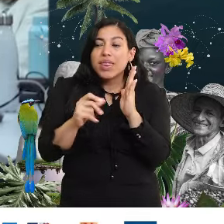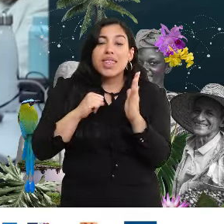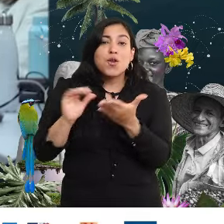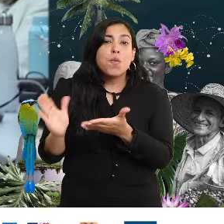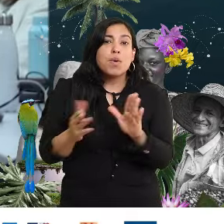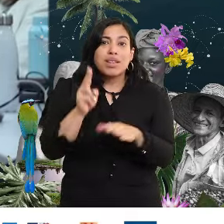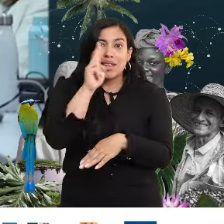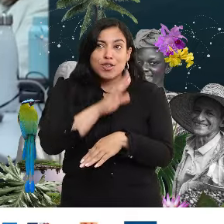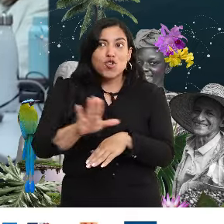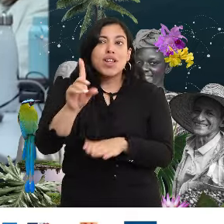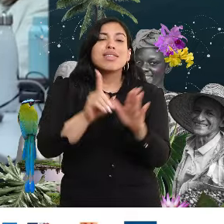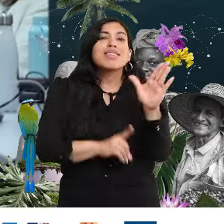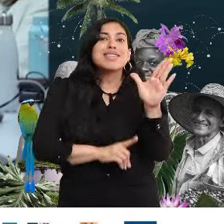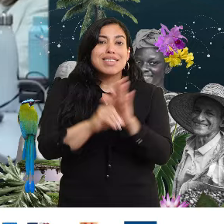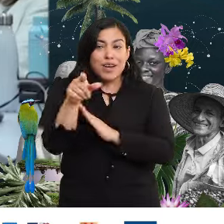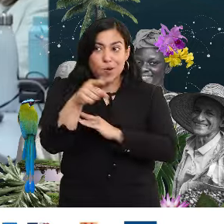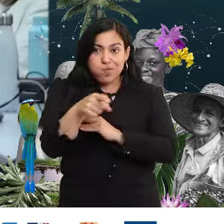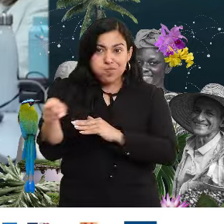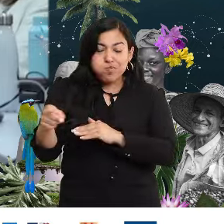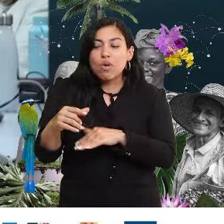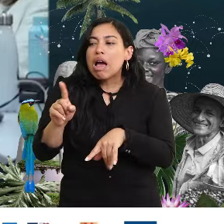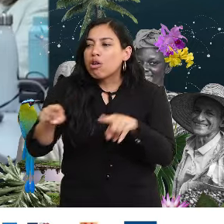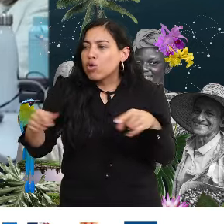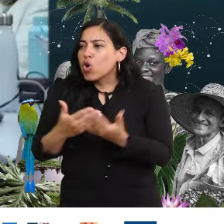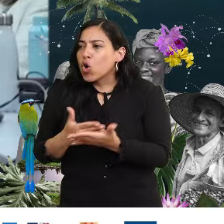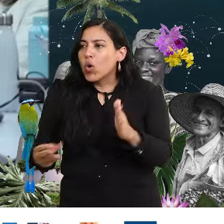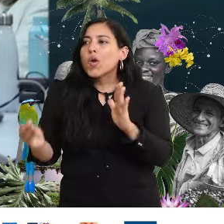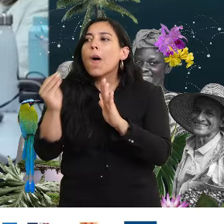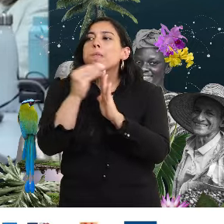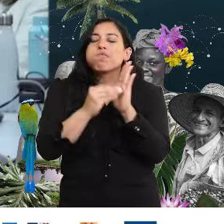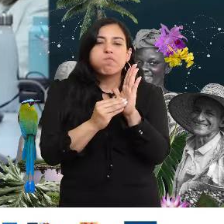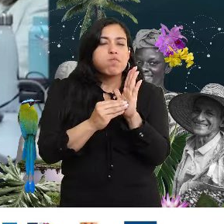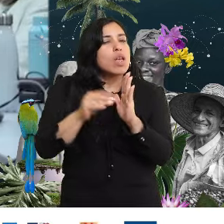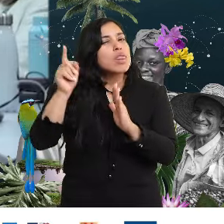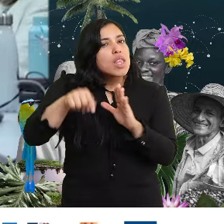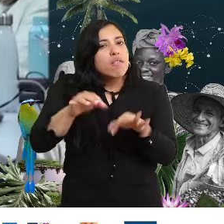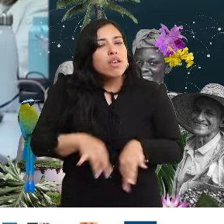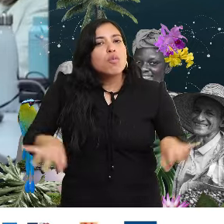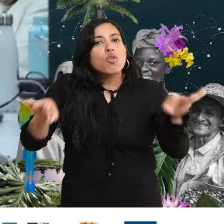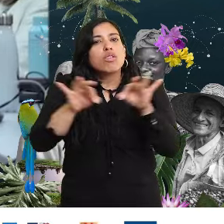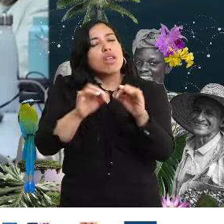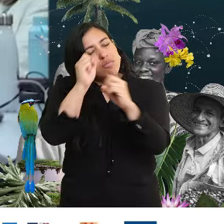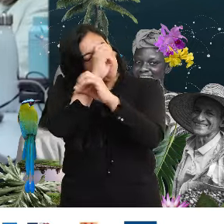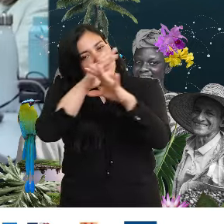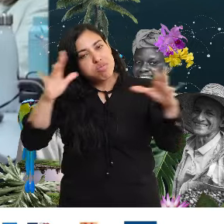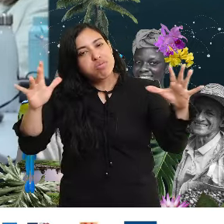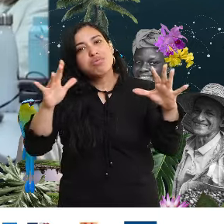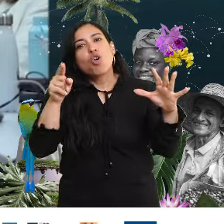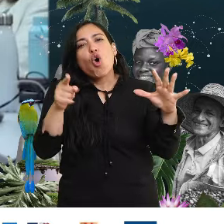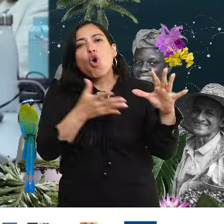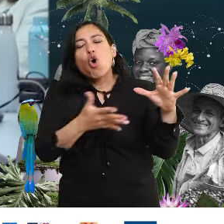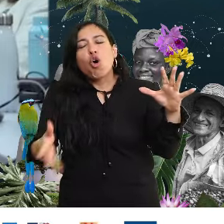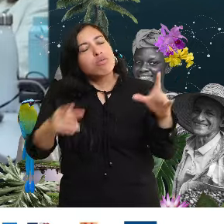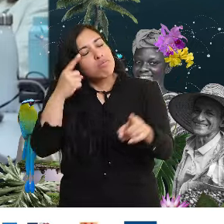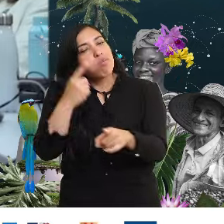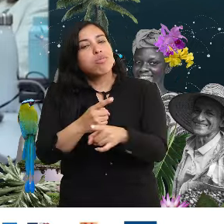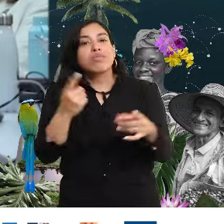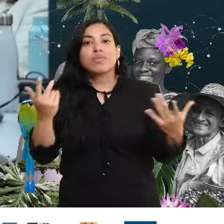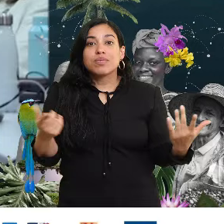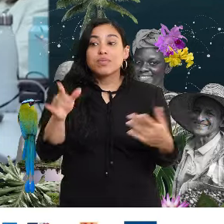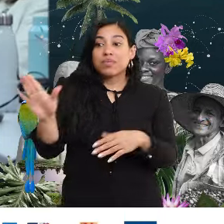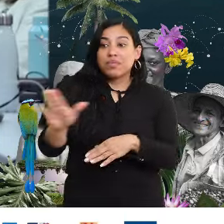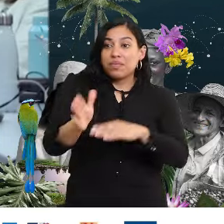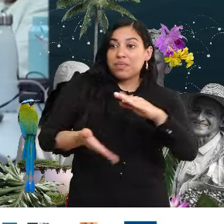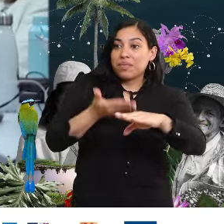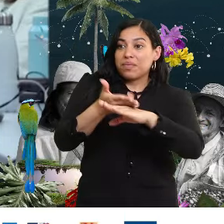desarrollo y muchas cosas que a veces se nos están quedando en el papel. Necesitamos hacer realidad todos estos elementos y lo que usted